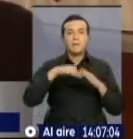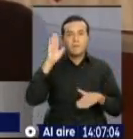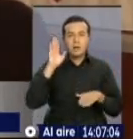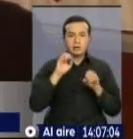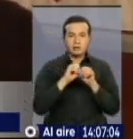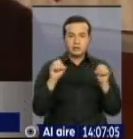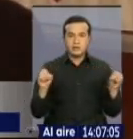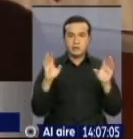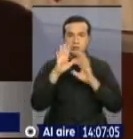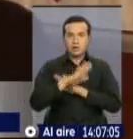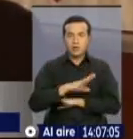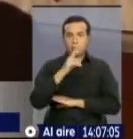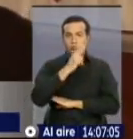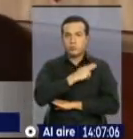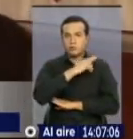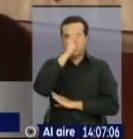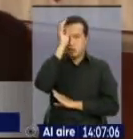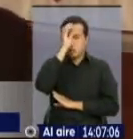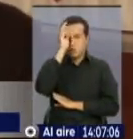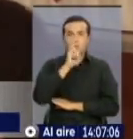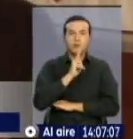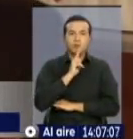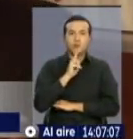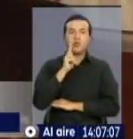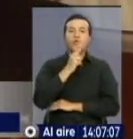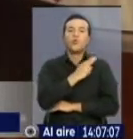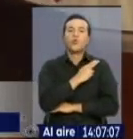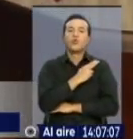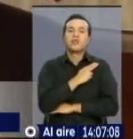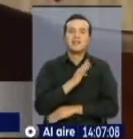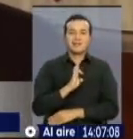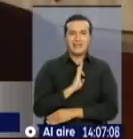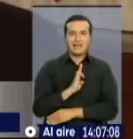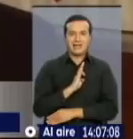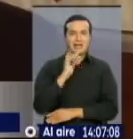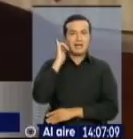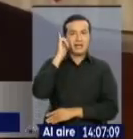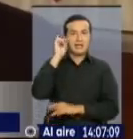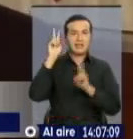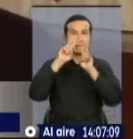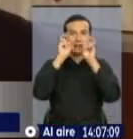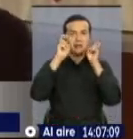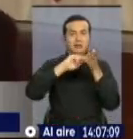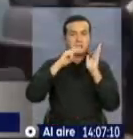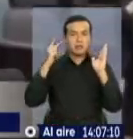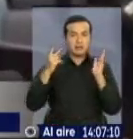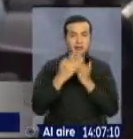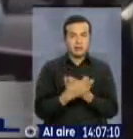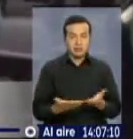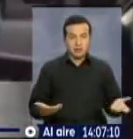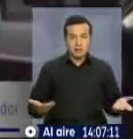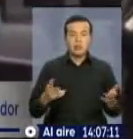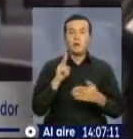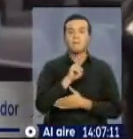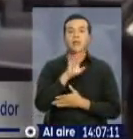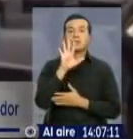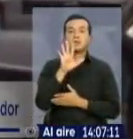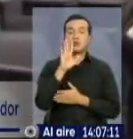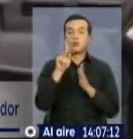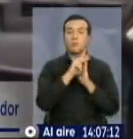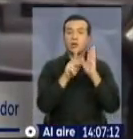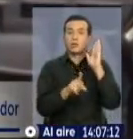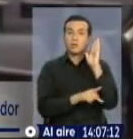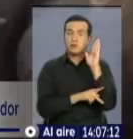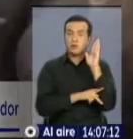con la Universidad Católica Hondureña y con UNITEC, otra universidad que es líder en el tema tecnológico. Para los 25